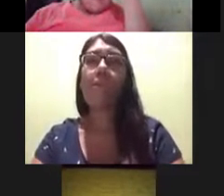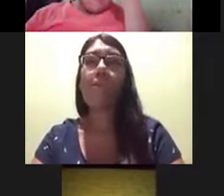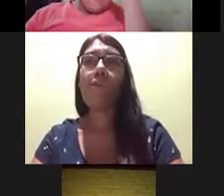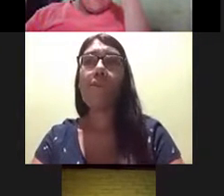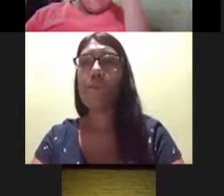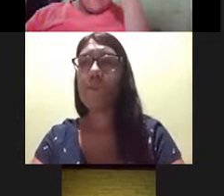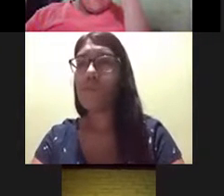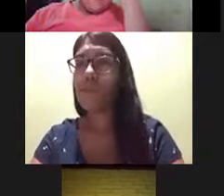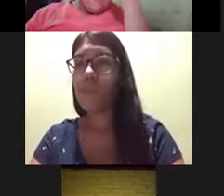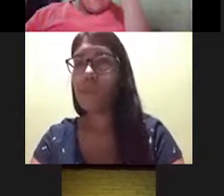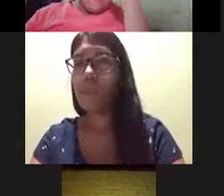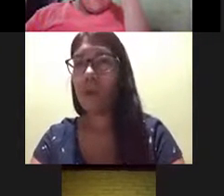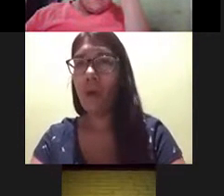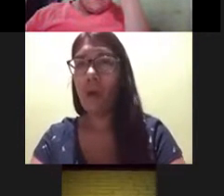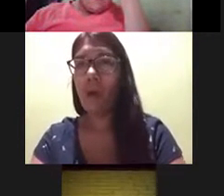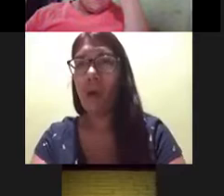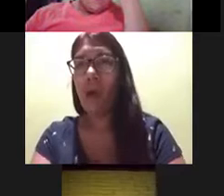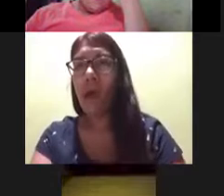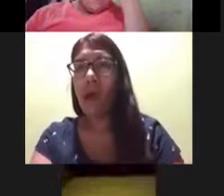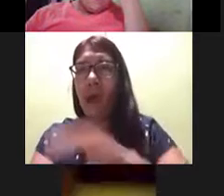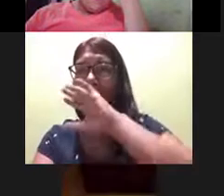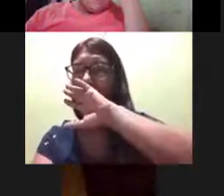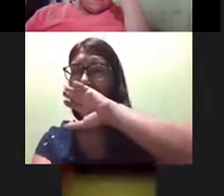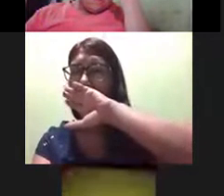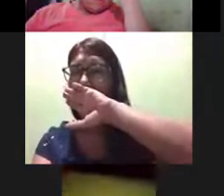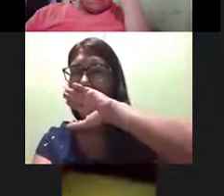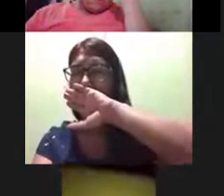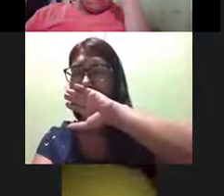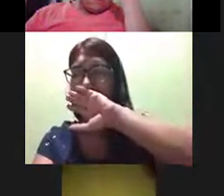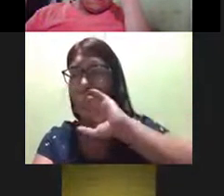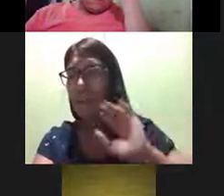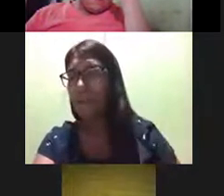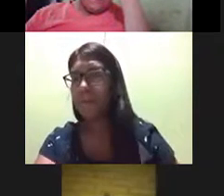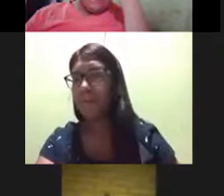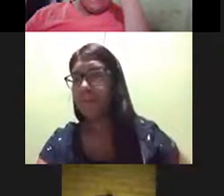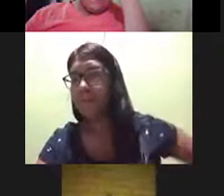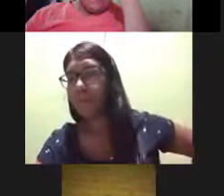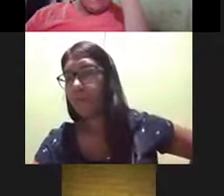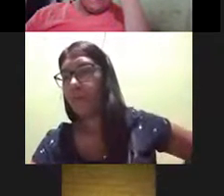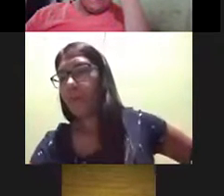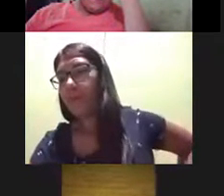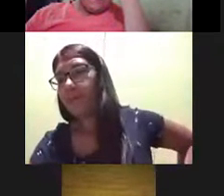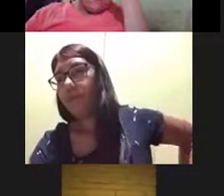M N O P Q R S